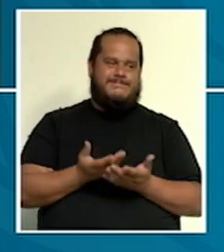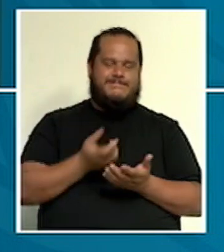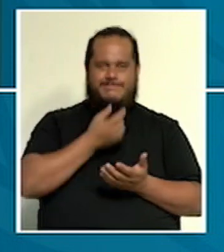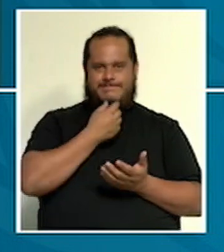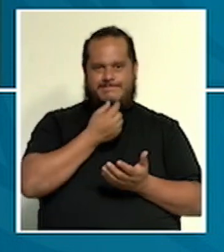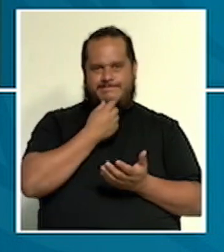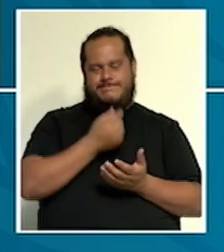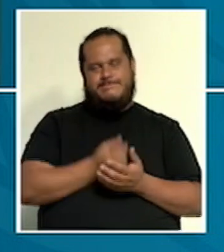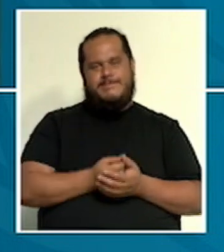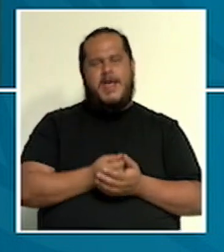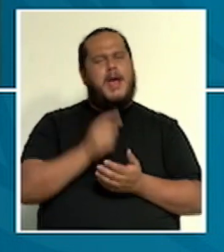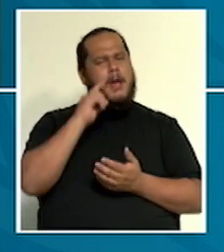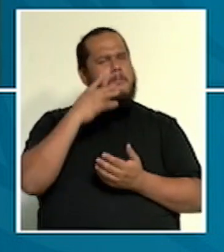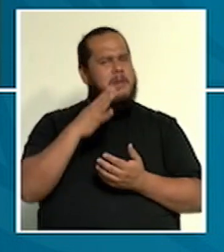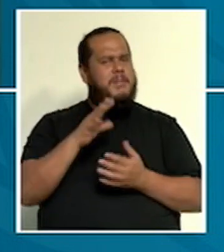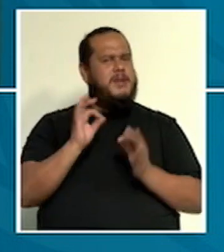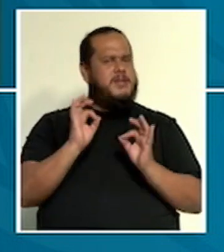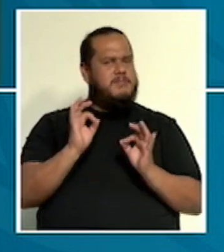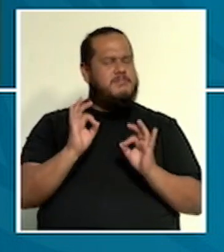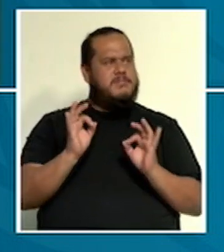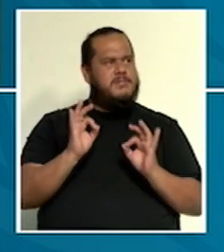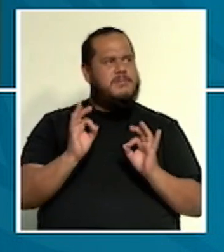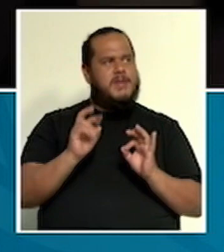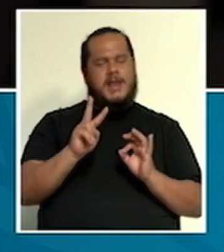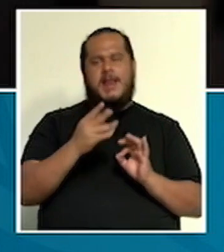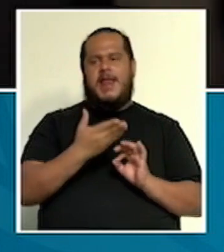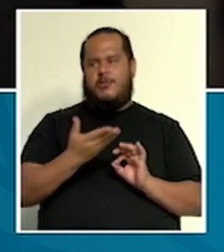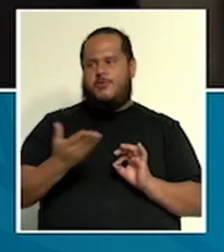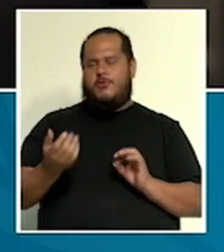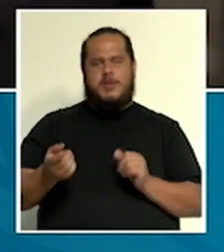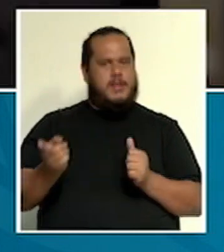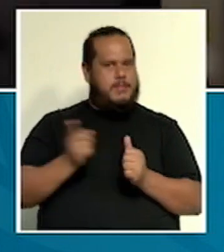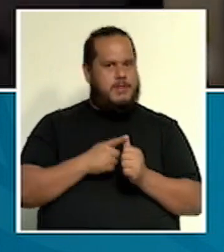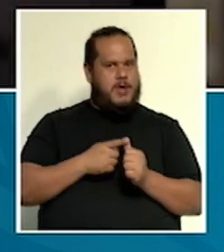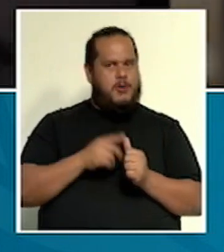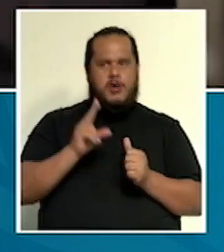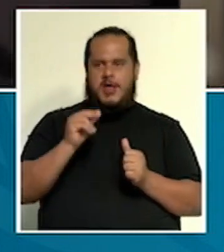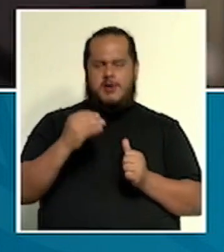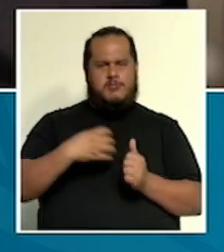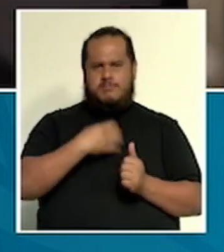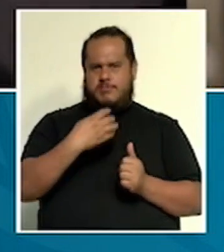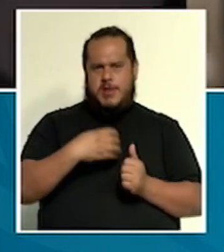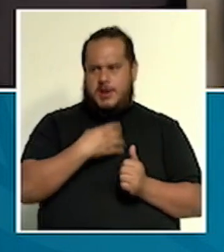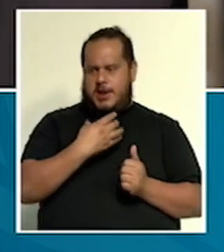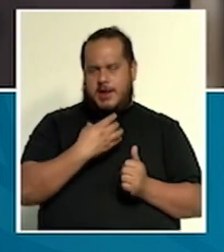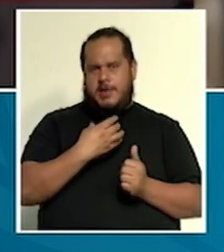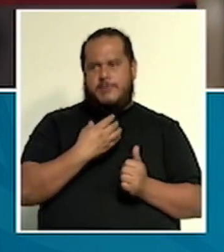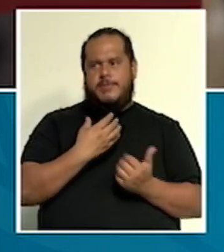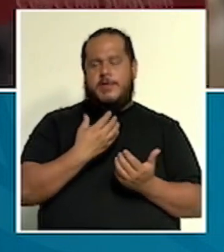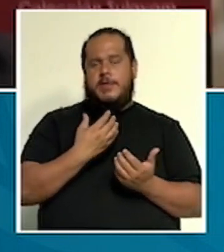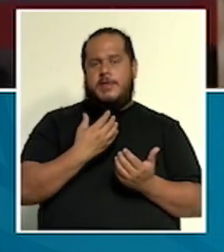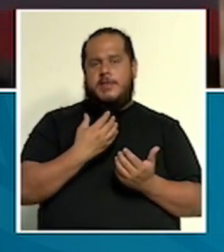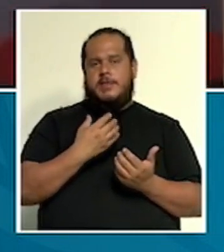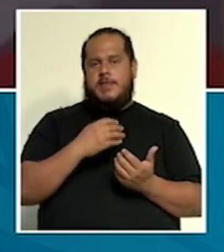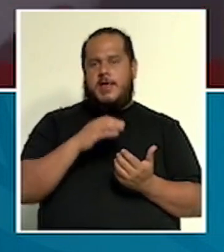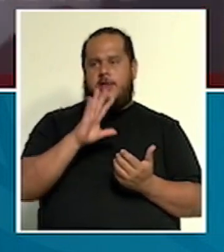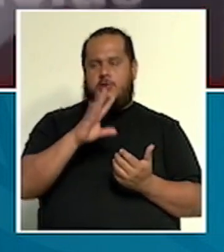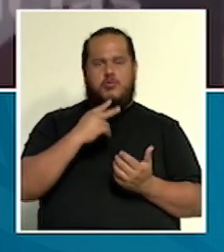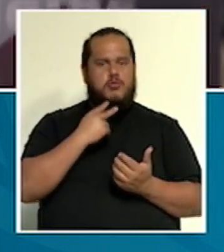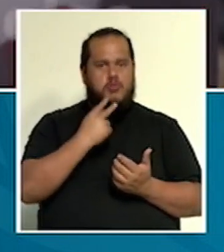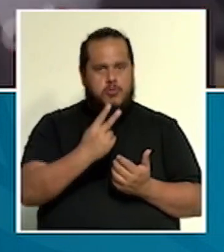Bueno, me parece muy bien las dos cosas. Primero, que no reniegue de su